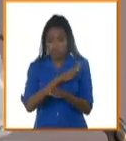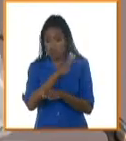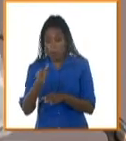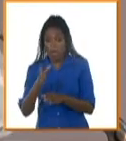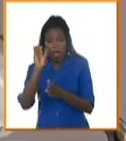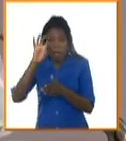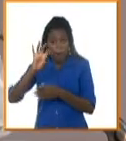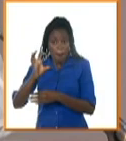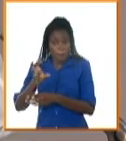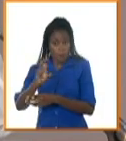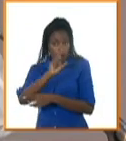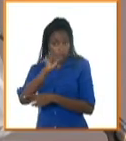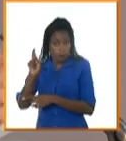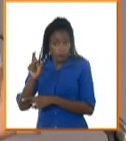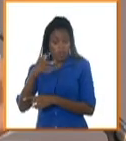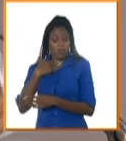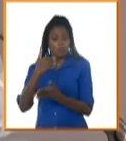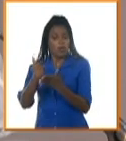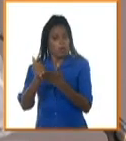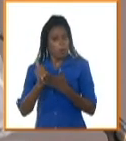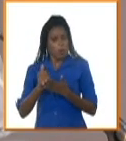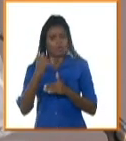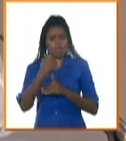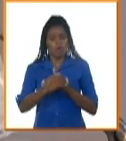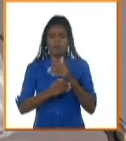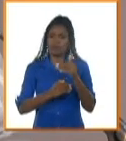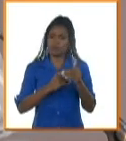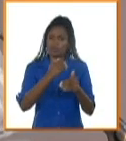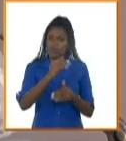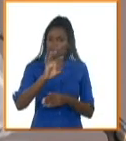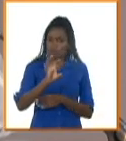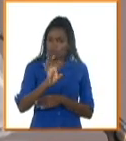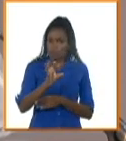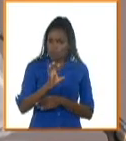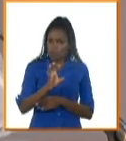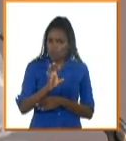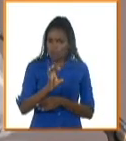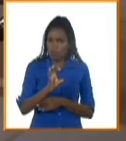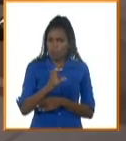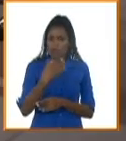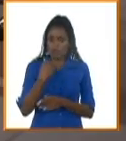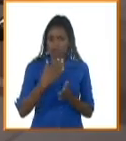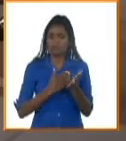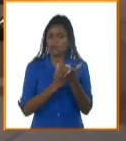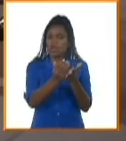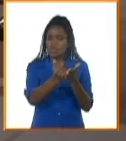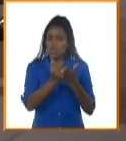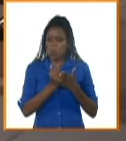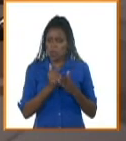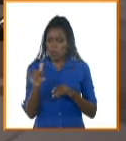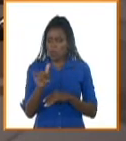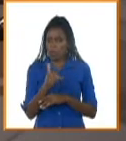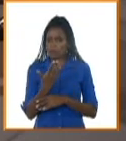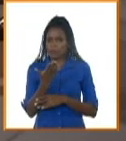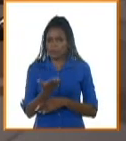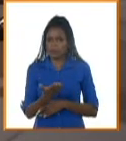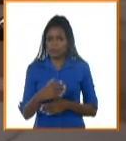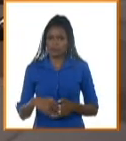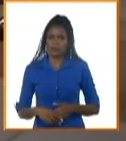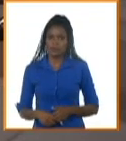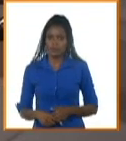ya eso de hecho está ayudando O sea que el proceso bancarización tal y como usted decía va a contribuir con ellos pero hay por supuesto